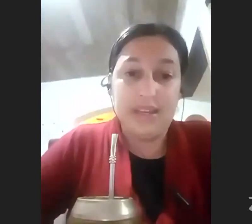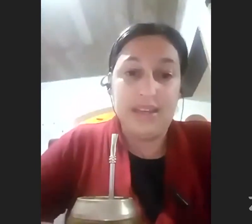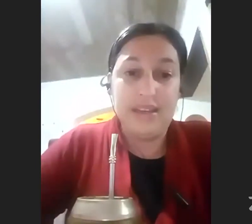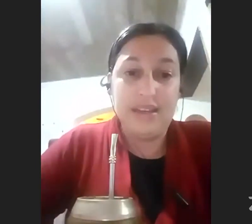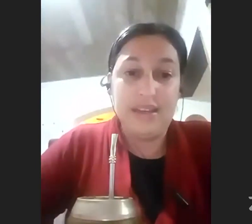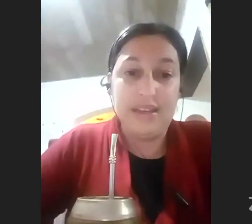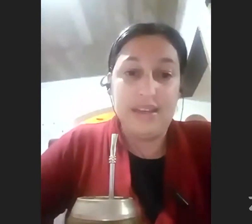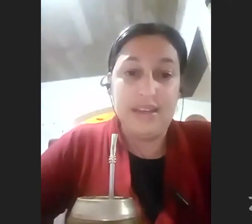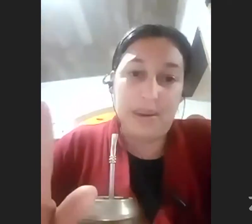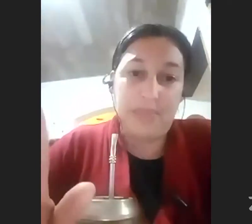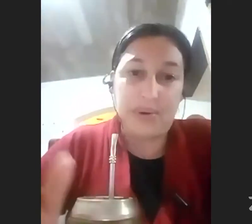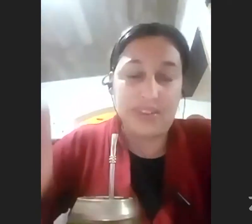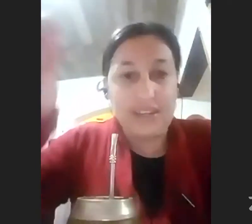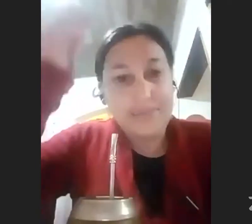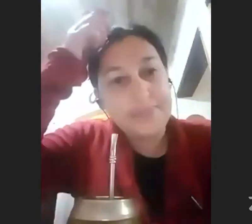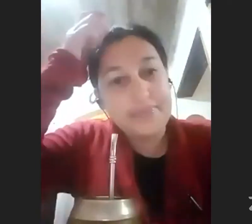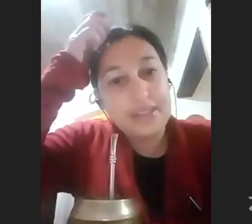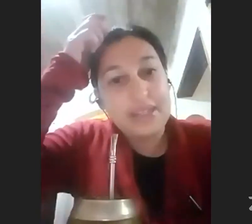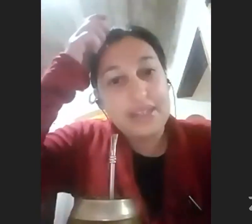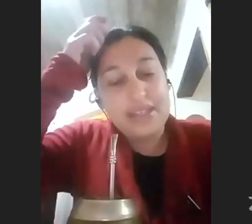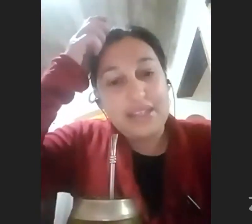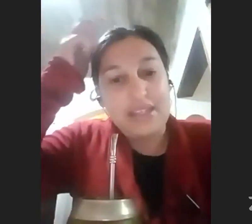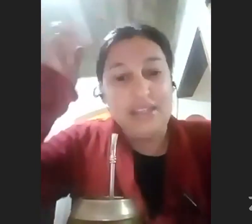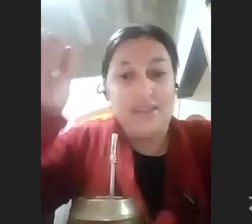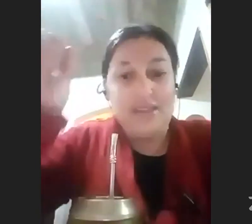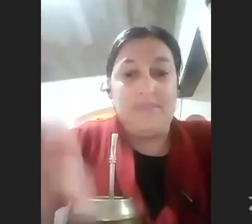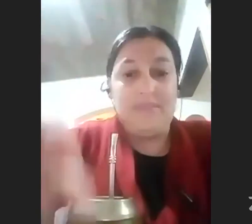Bueno, por ahora ese es mi aporte.